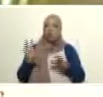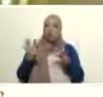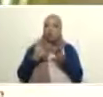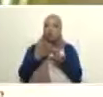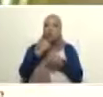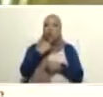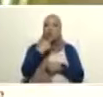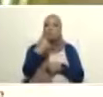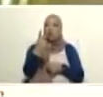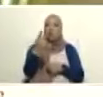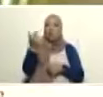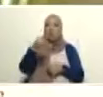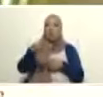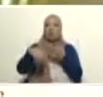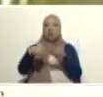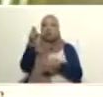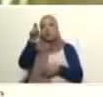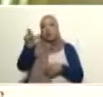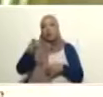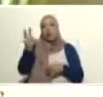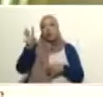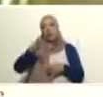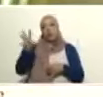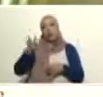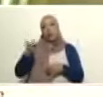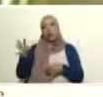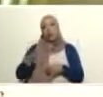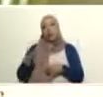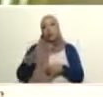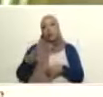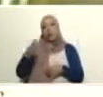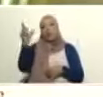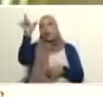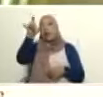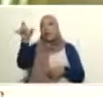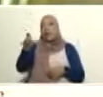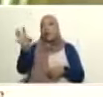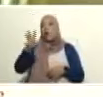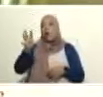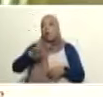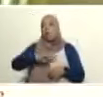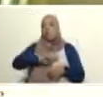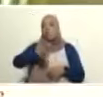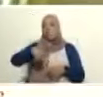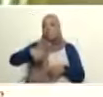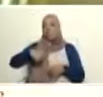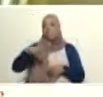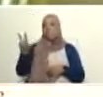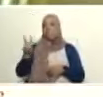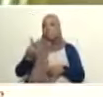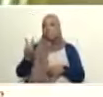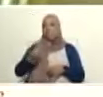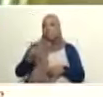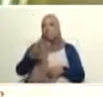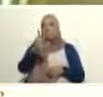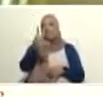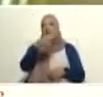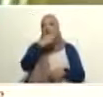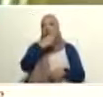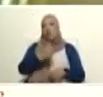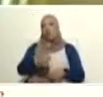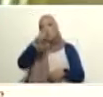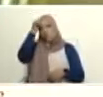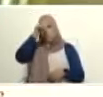voz. El Esequibo es... El Esequibo es... Y luego el 3 de diciembre,